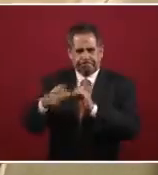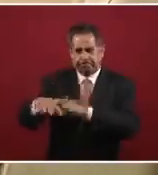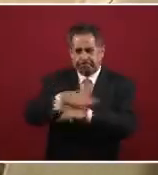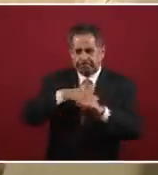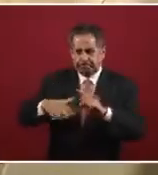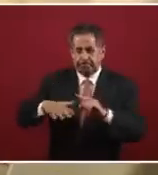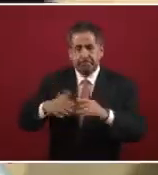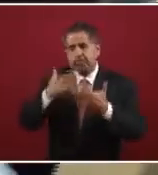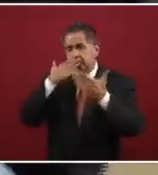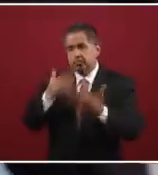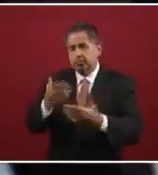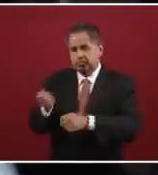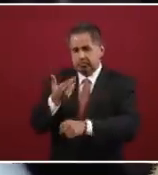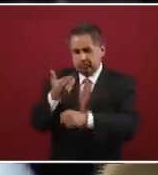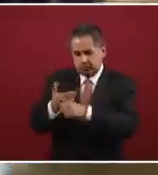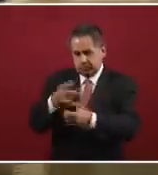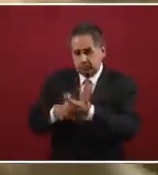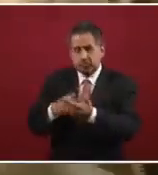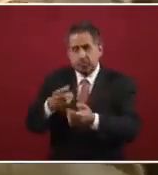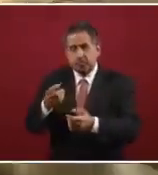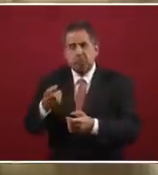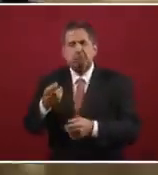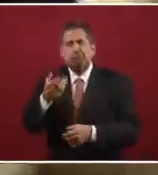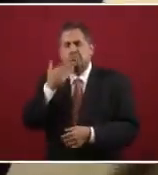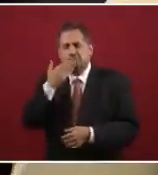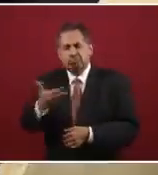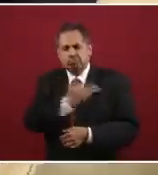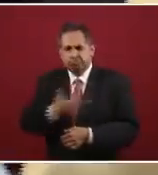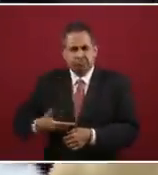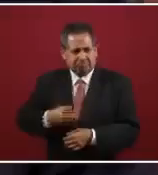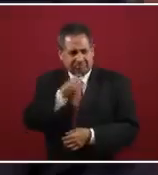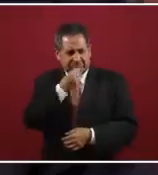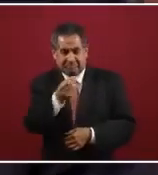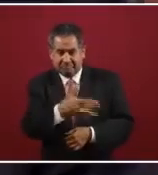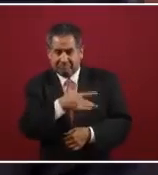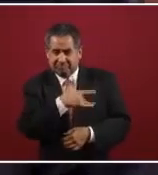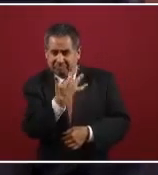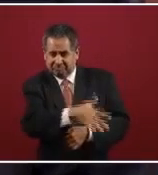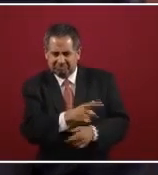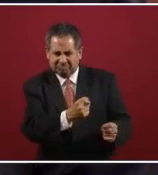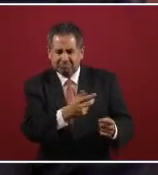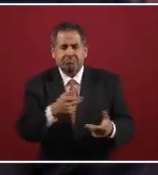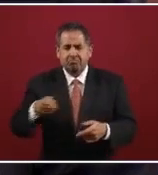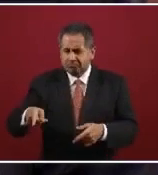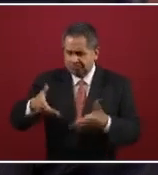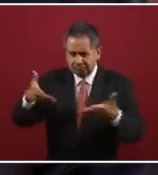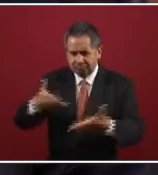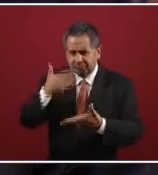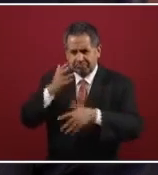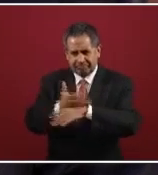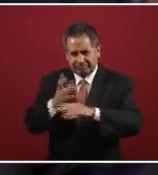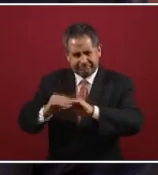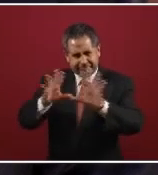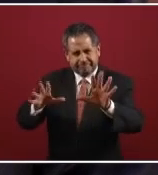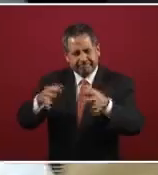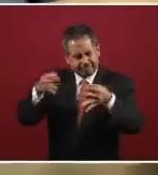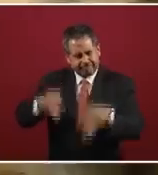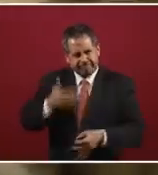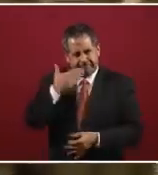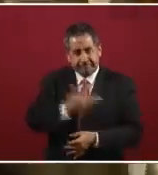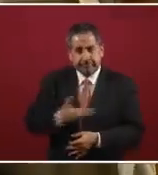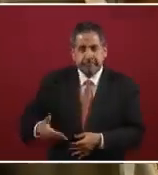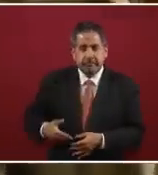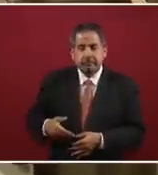buen secretario un buen presidente arte le que le arden que sean los del frente porque aquí está la cosa que tiene que decir clara a